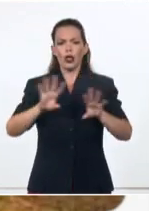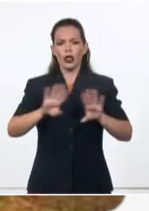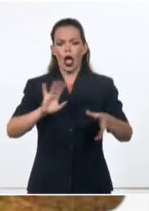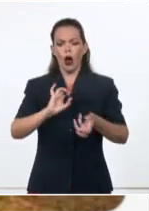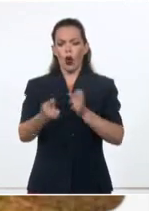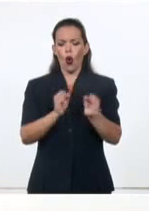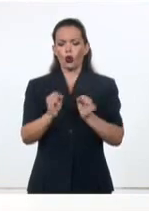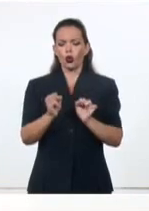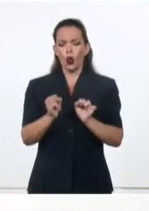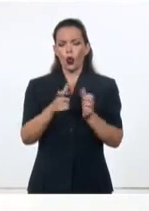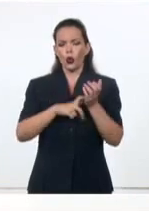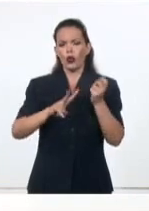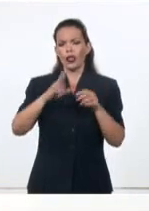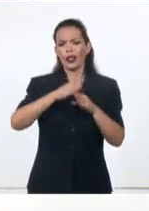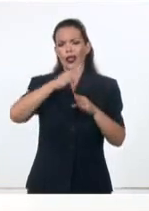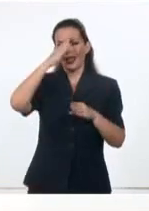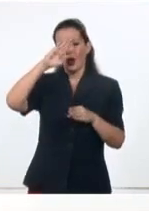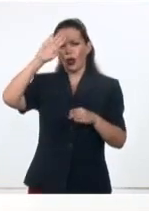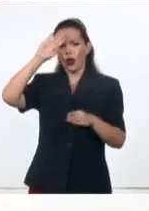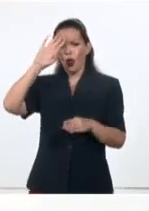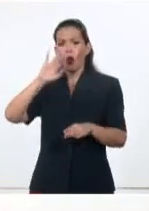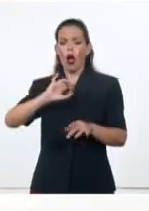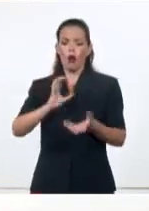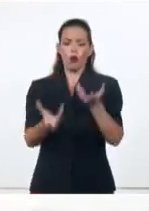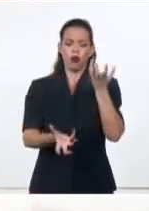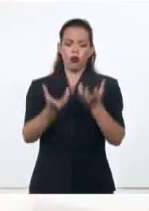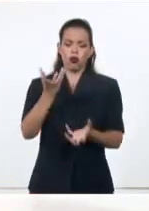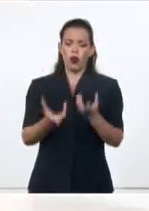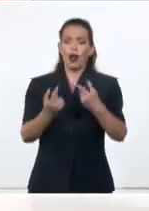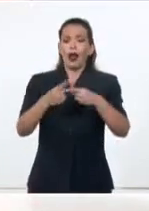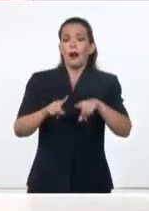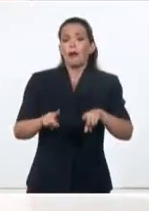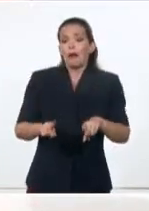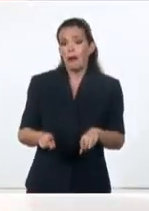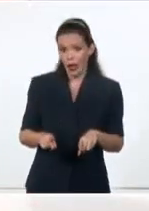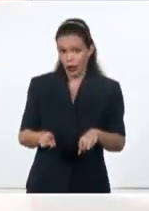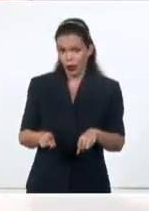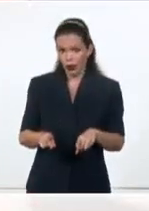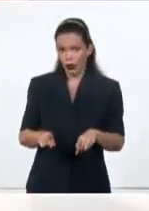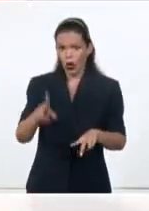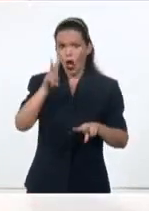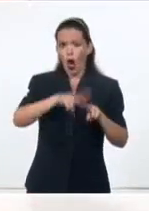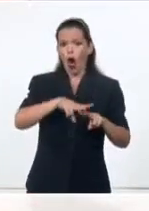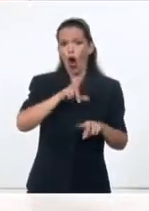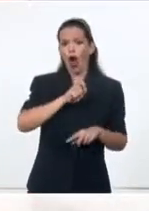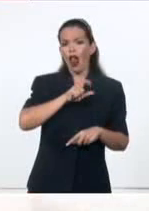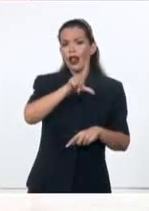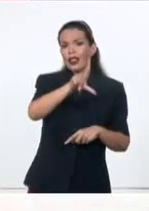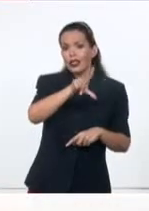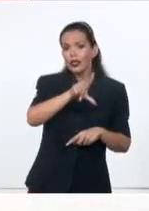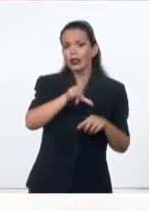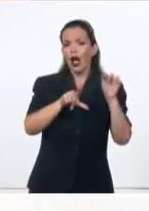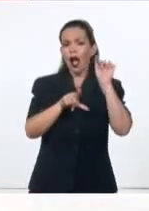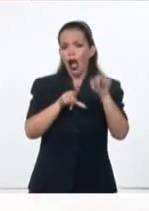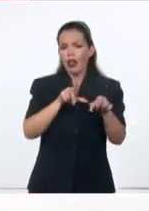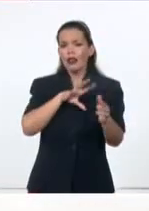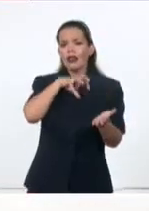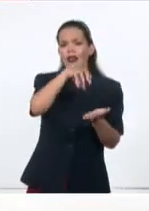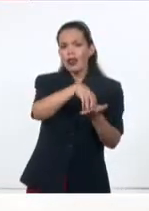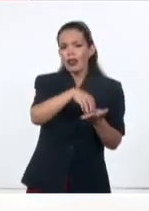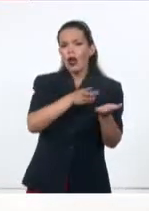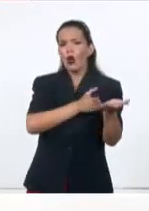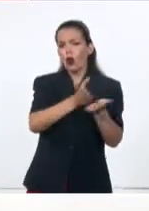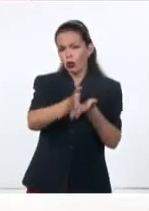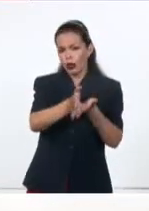territorio santiaguero. Sin embargo, en Pinares de Mayarí, en el lado holguinero del desastre, hay focos de ese incendio que siguen siendo muy